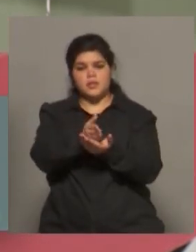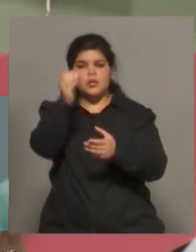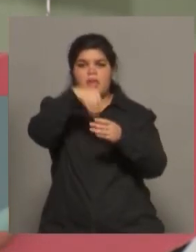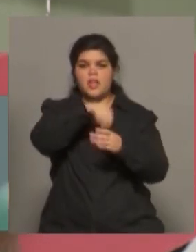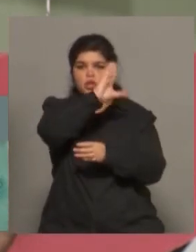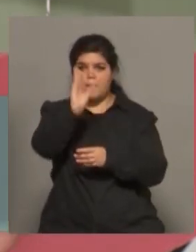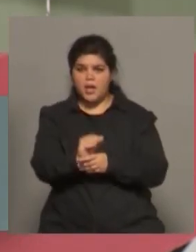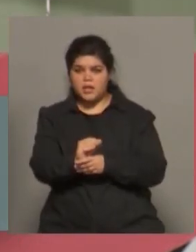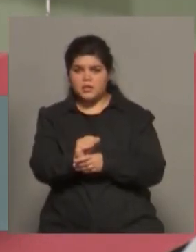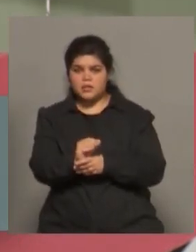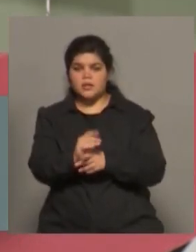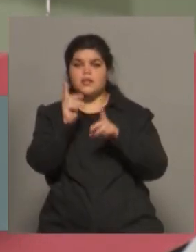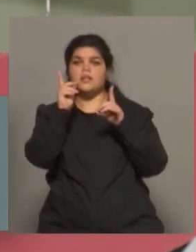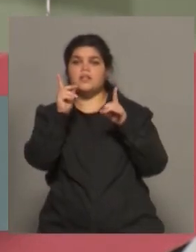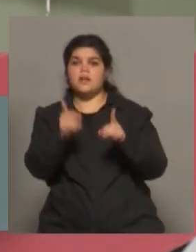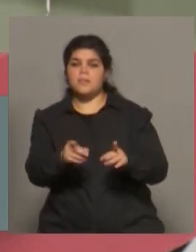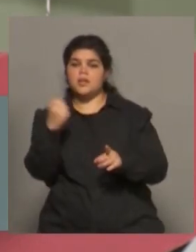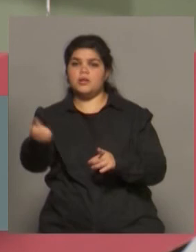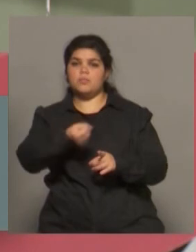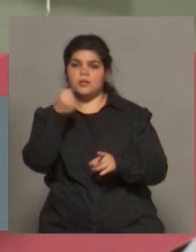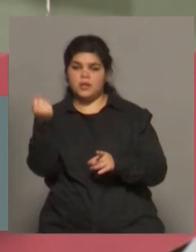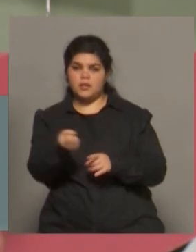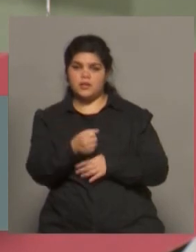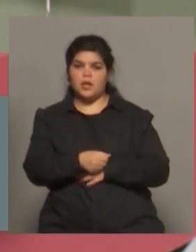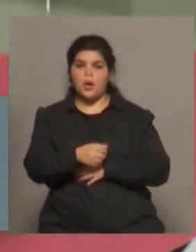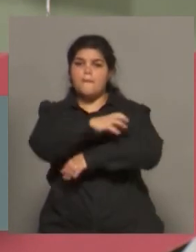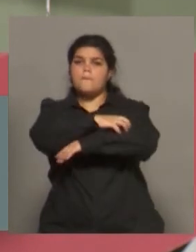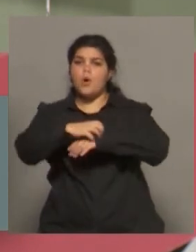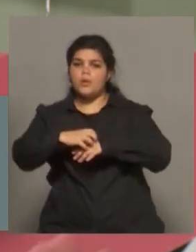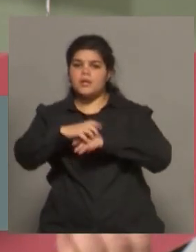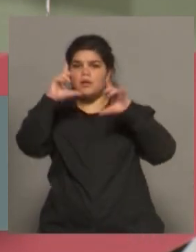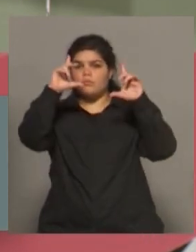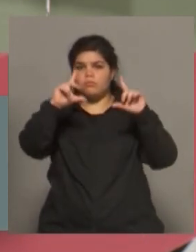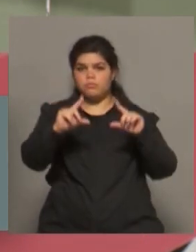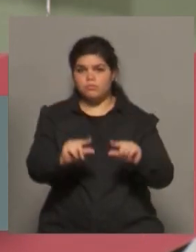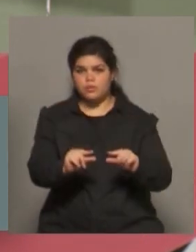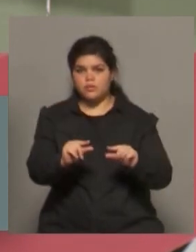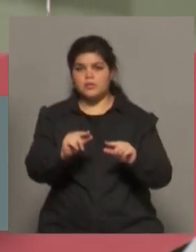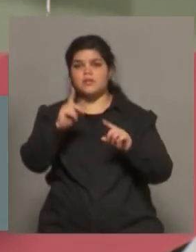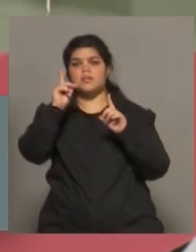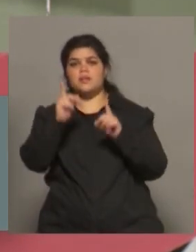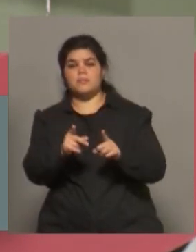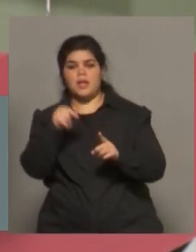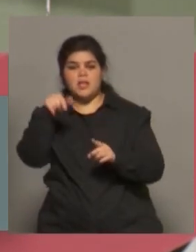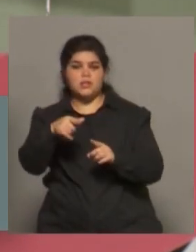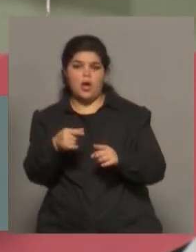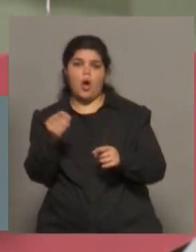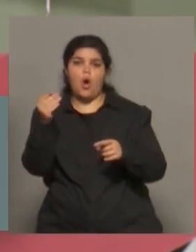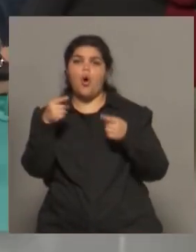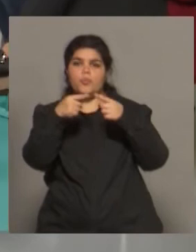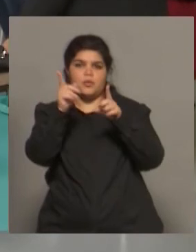países, disminuir la brecha de la pobreza al interior de las naciones, porque era también uno de los objetivos que se había